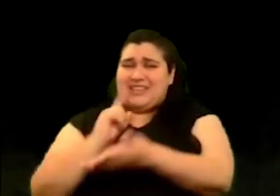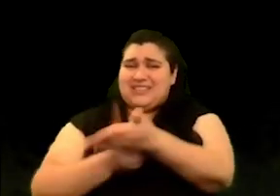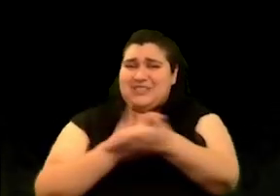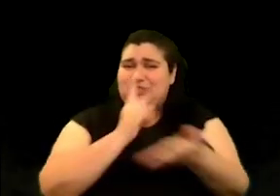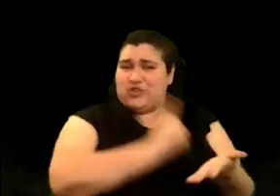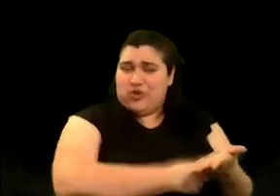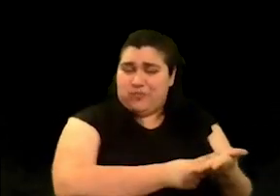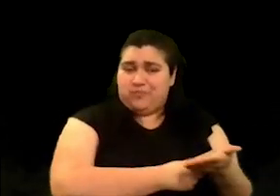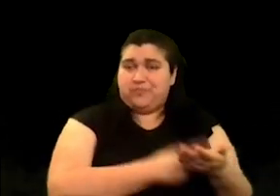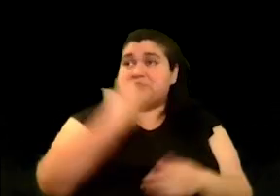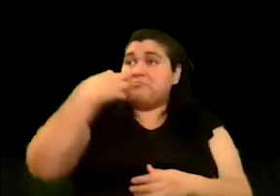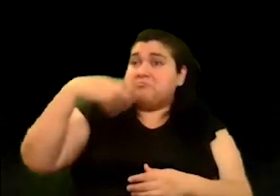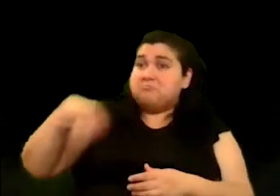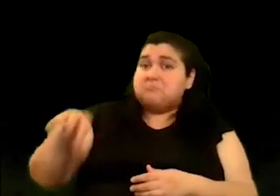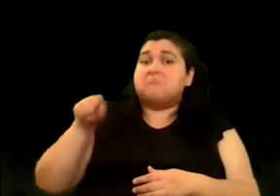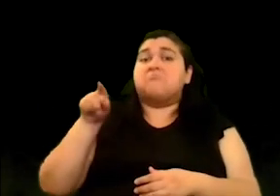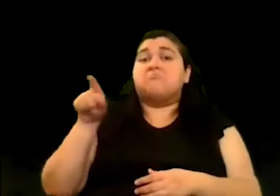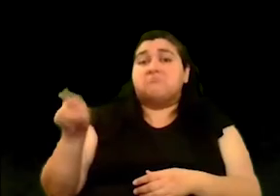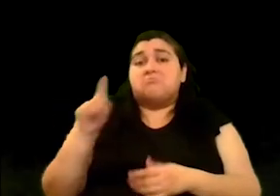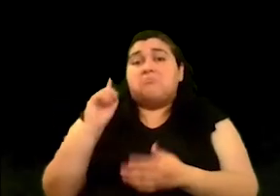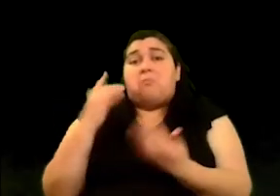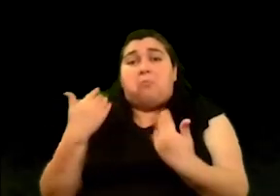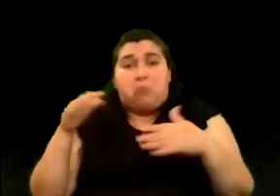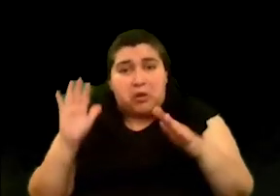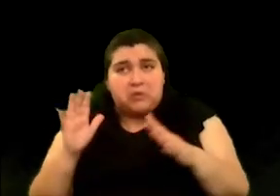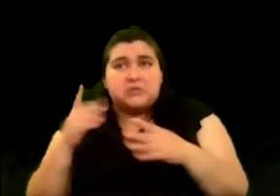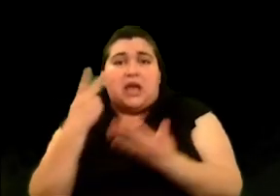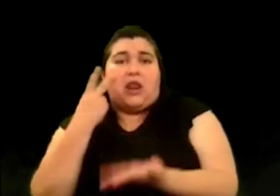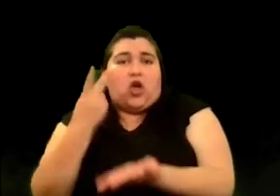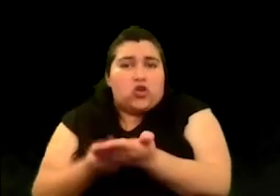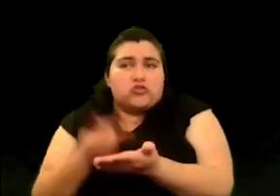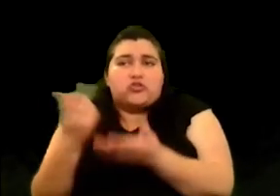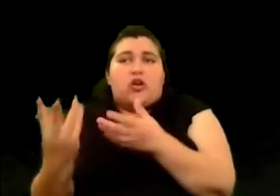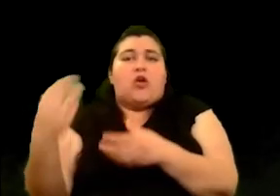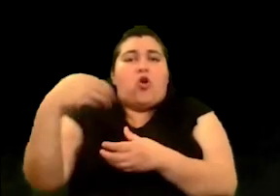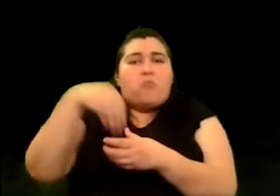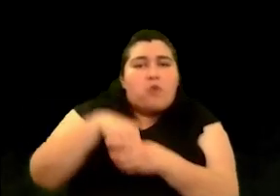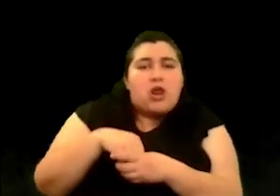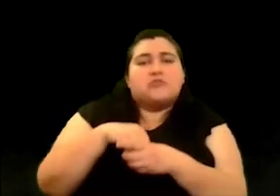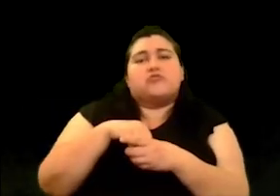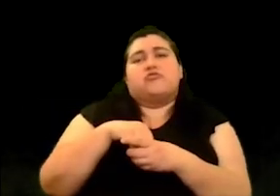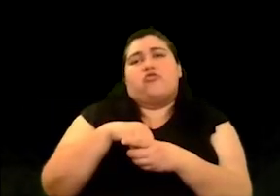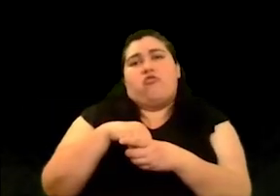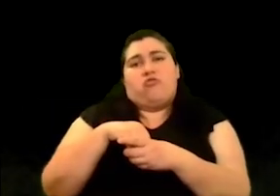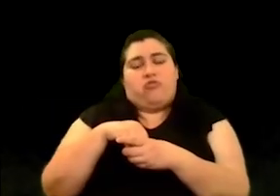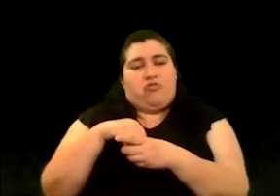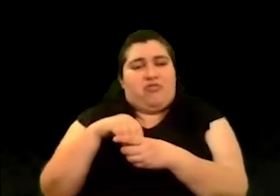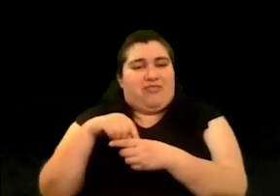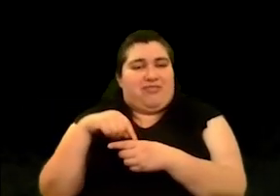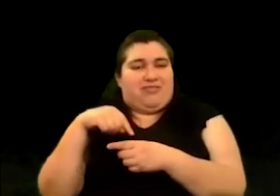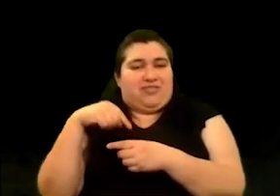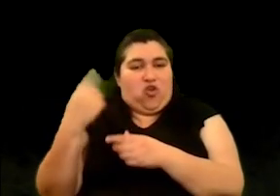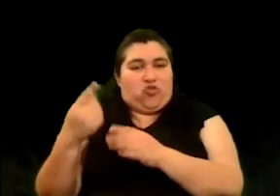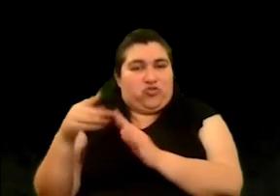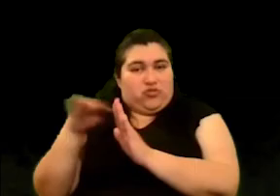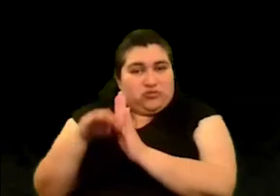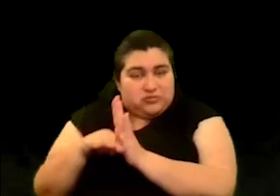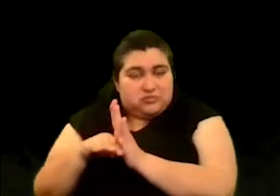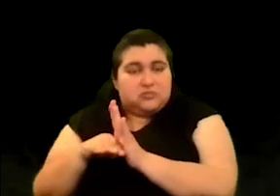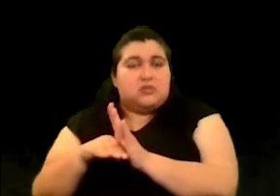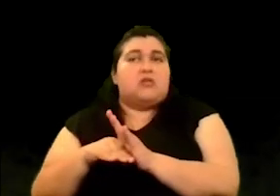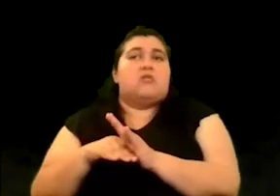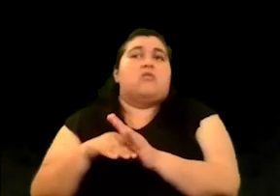jurisdicción reconozca residencia en función de un criterio, supongamos de incorporación, y otra en función del head office. Puede haber conflictos en la